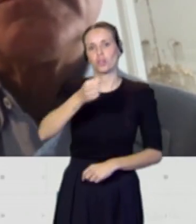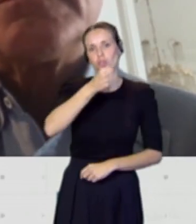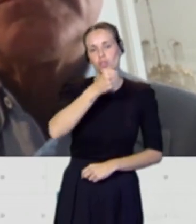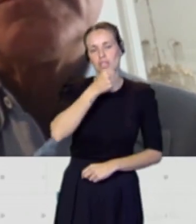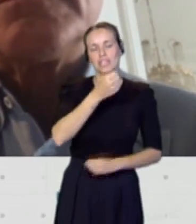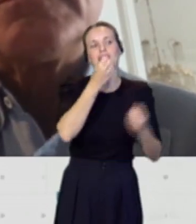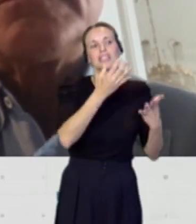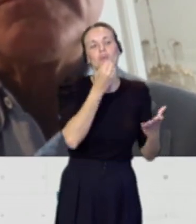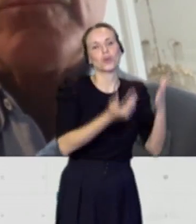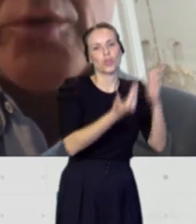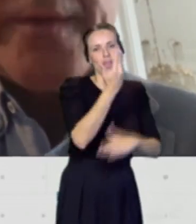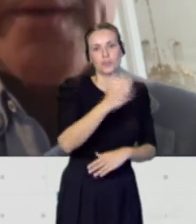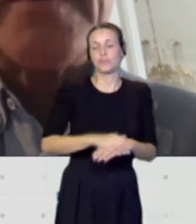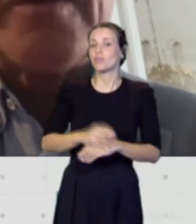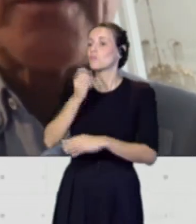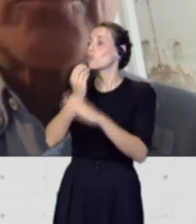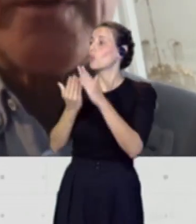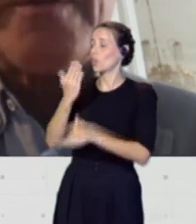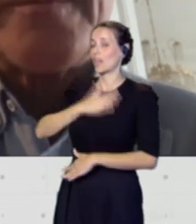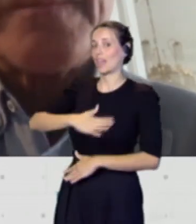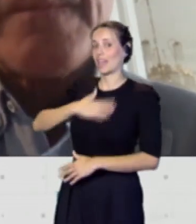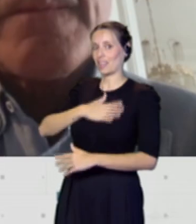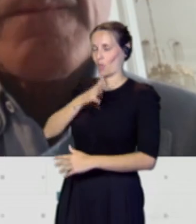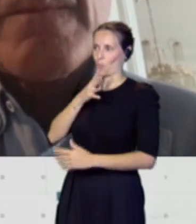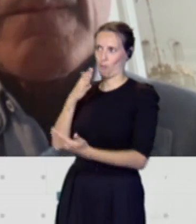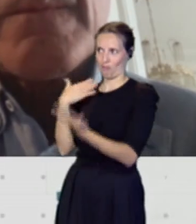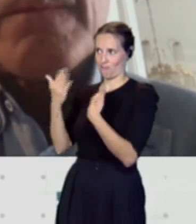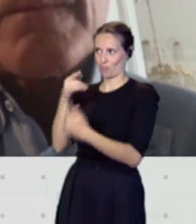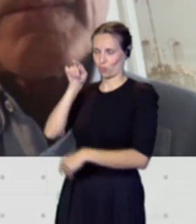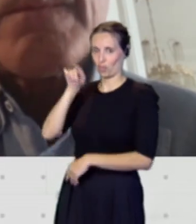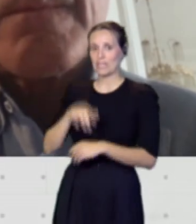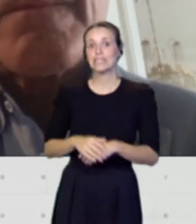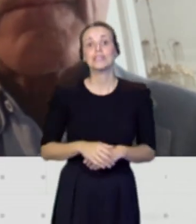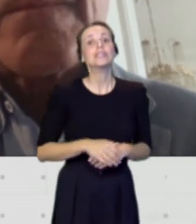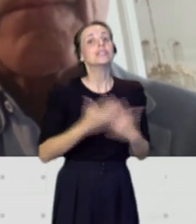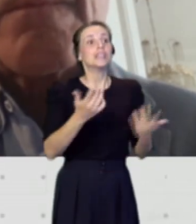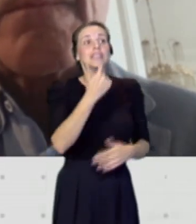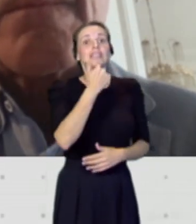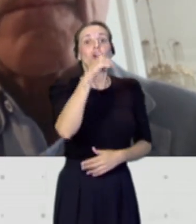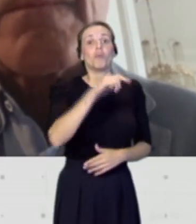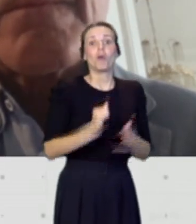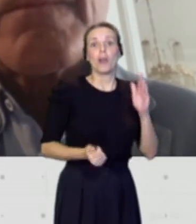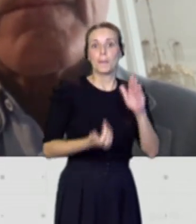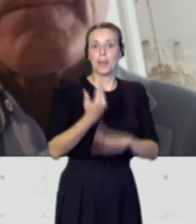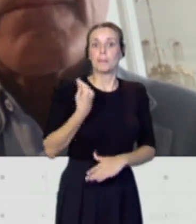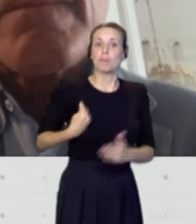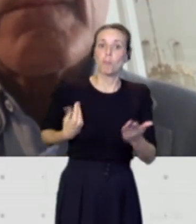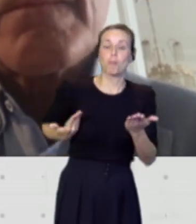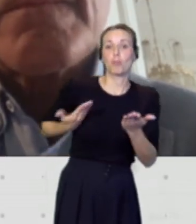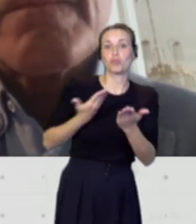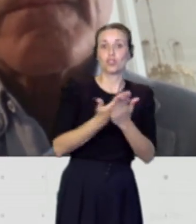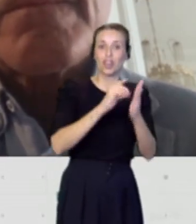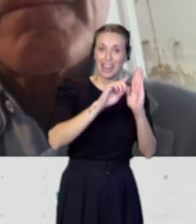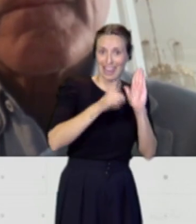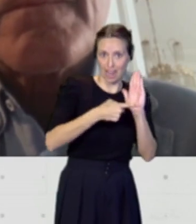Aguilar. Buenos días, encantado de estar con ustedes. Bueno, estábamos diciendo que esta mañana se va a presentar esa proposición